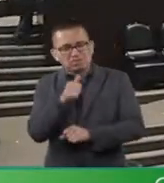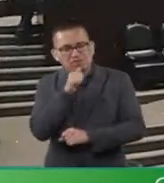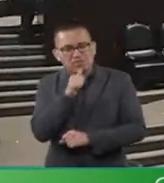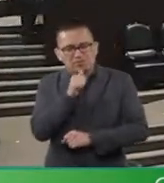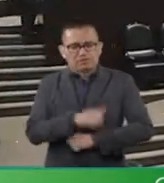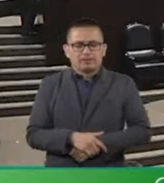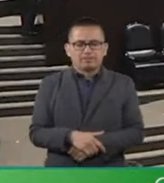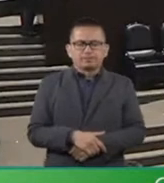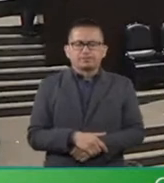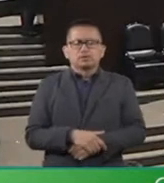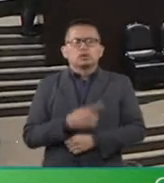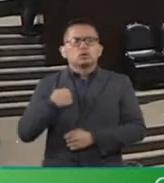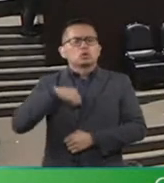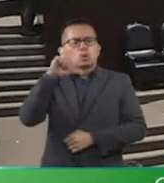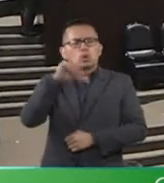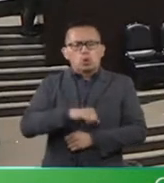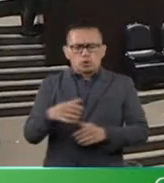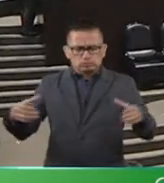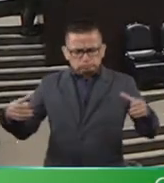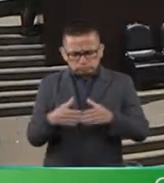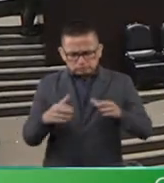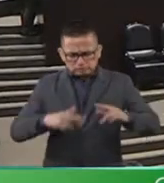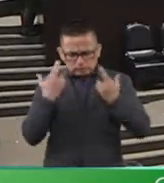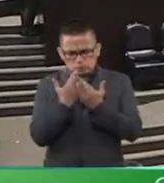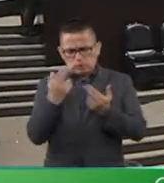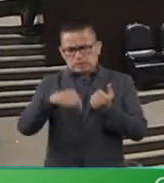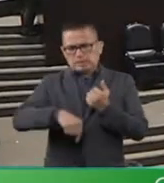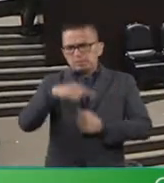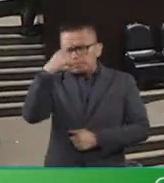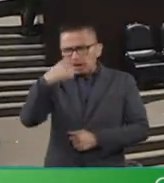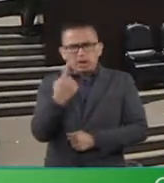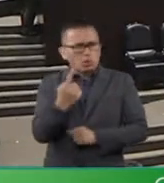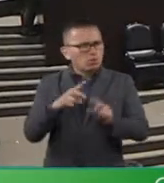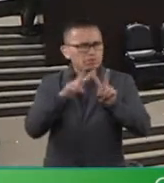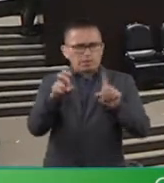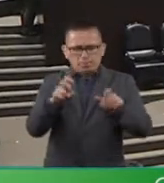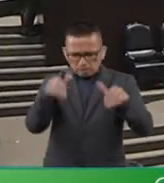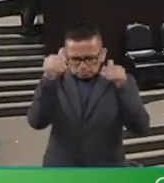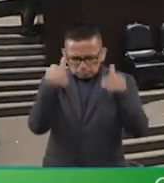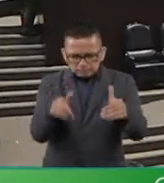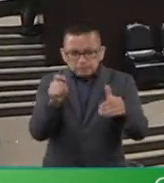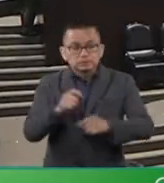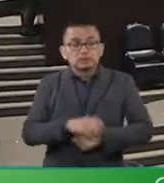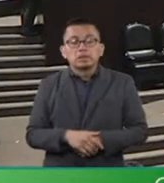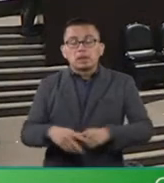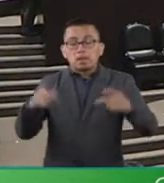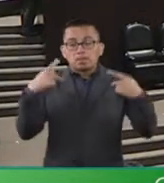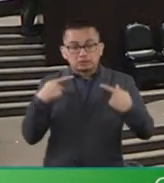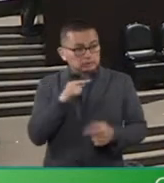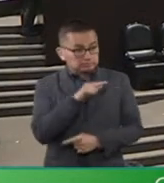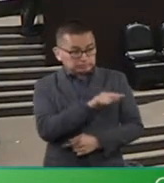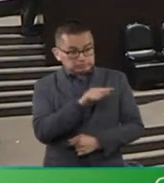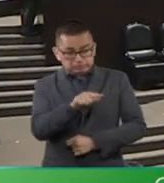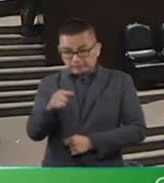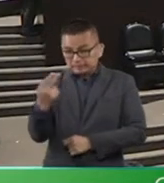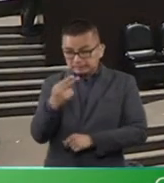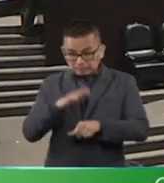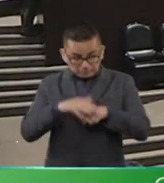de vital importancia para nuestra sociedad, la inclusión y bienestar de quienes más lo necesitan.